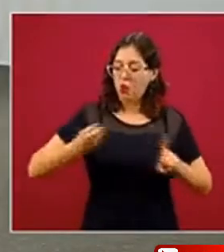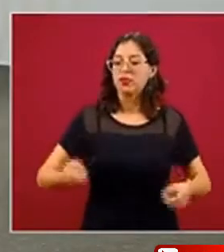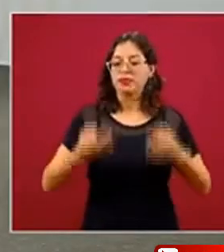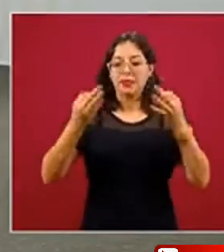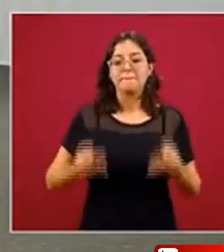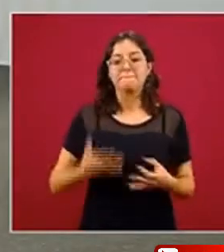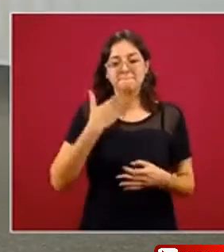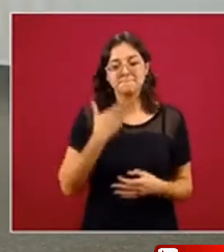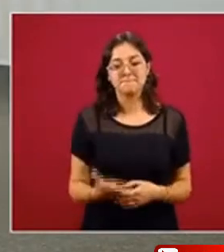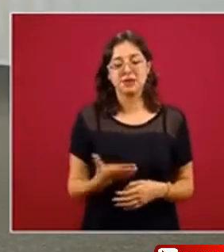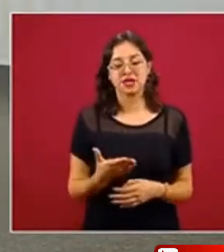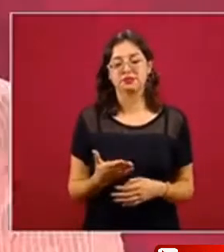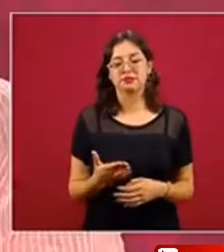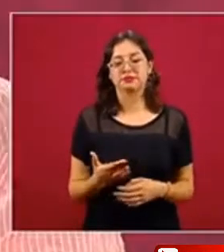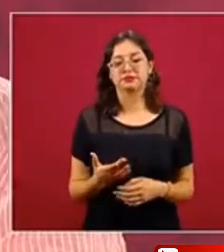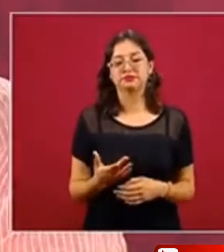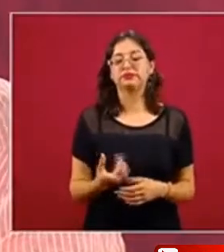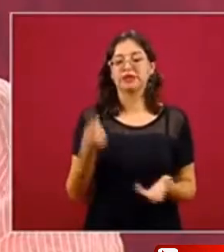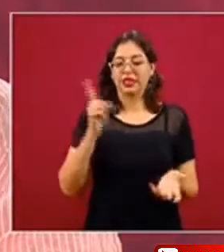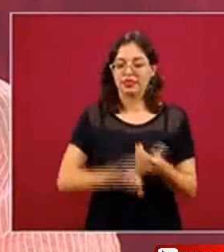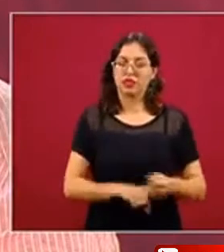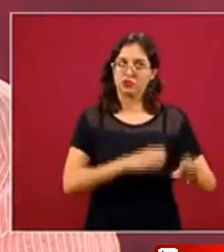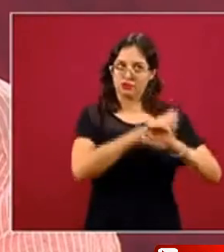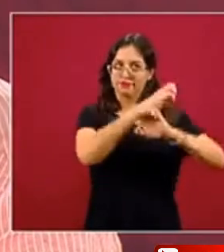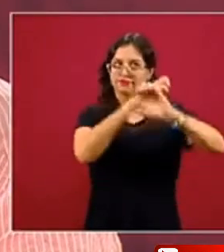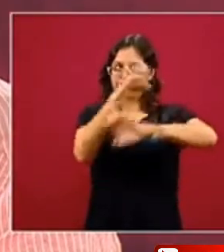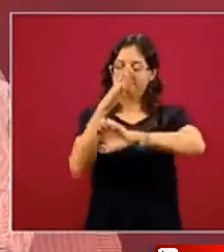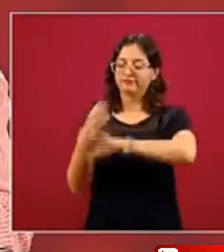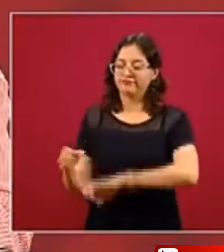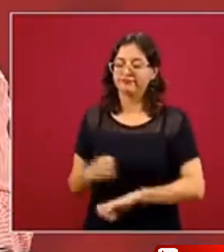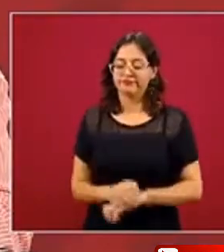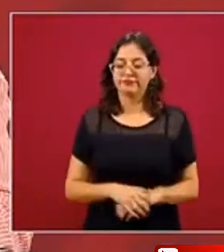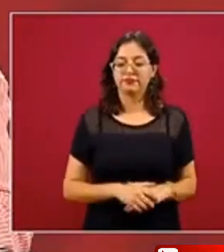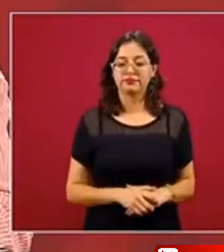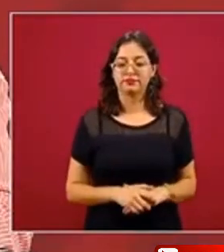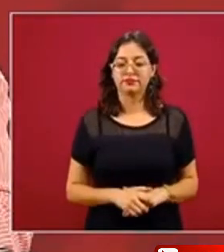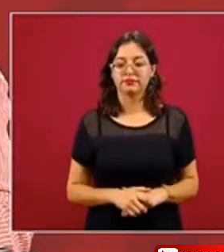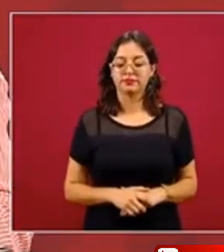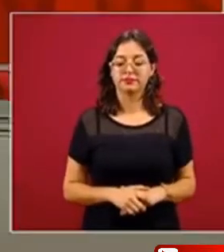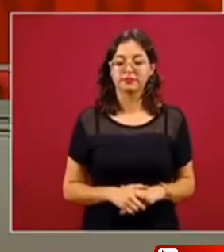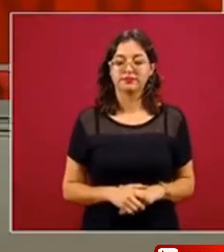de una forma más eficiente al interior de las entidades federativas.